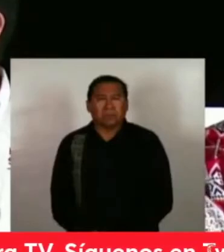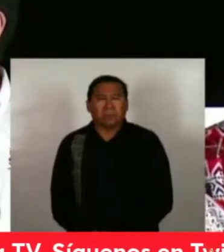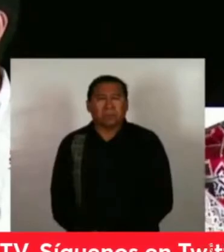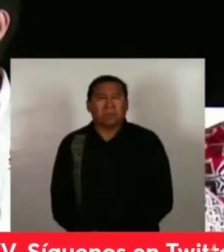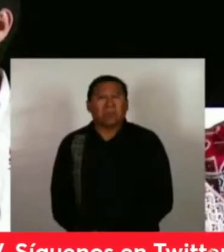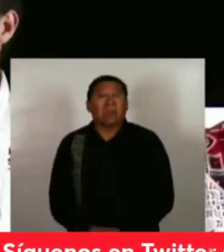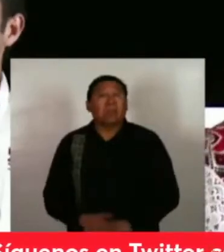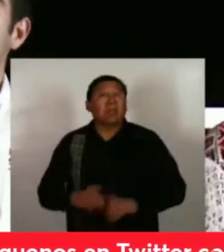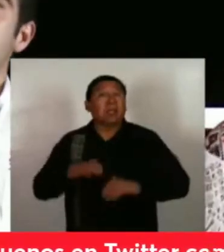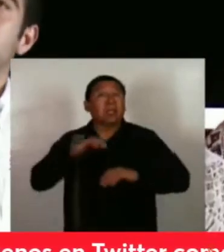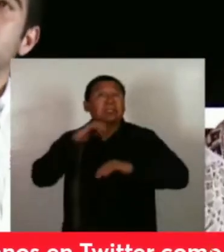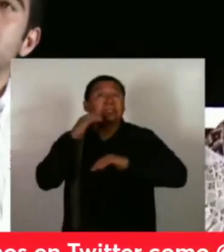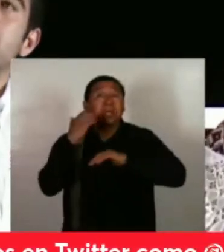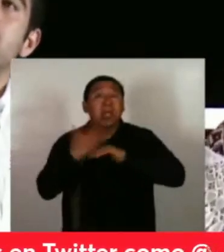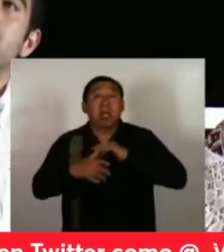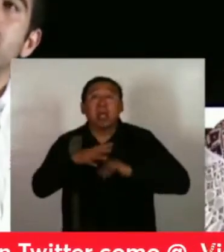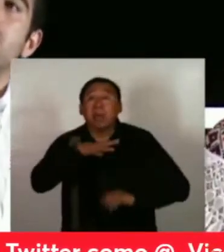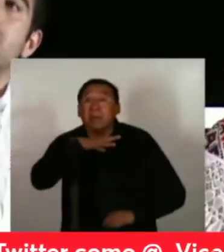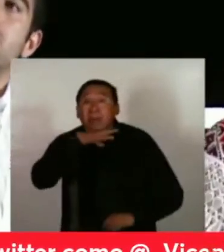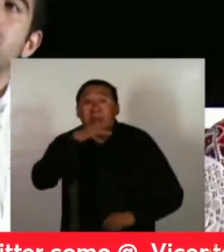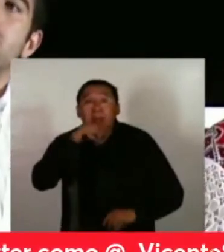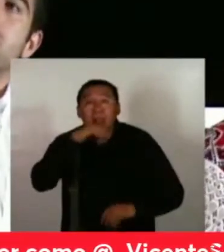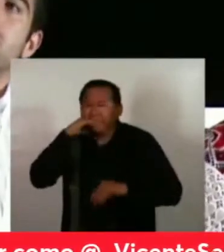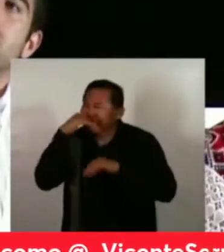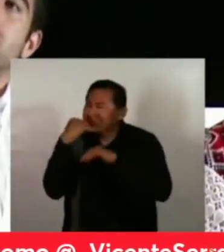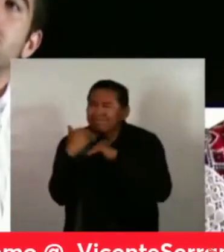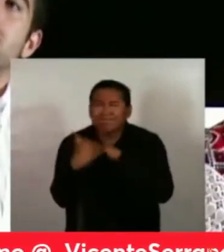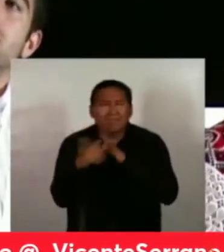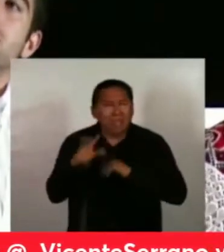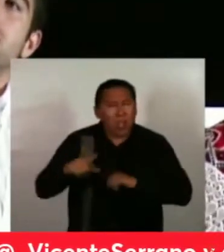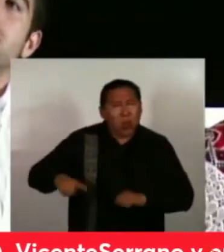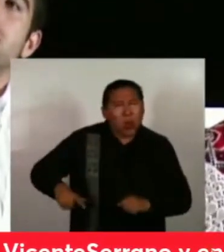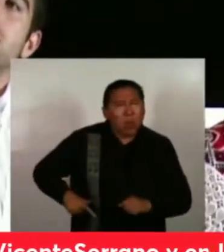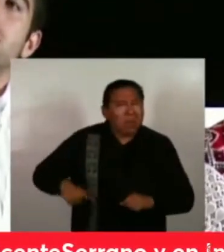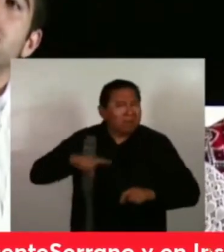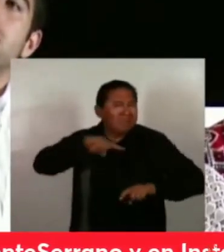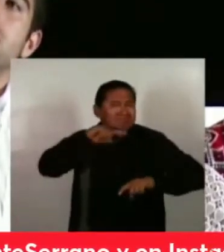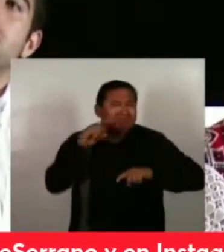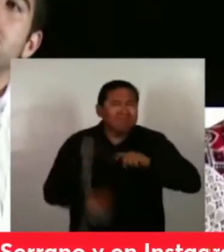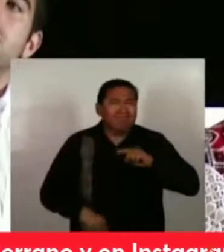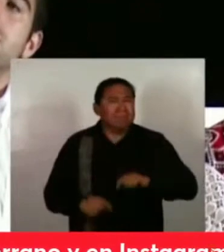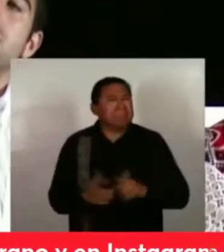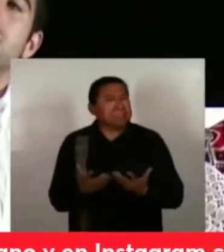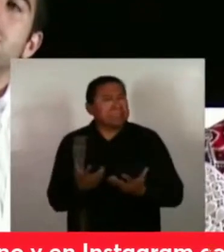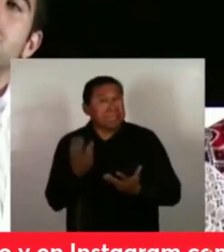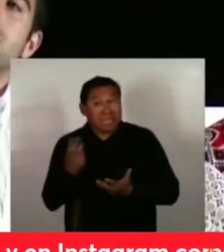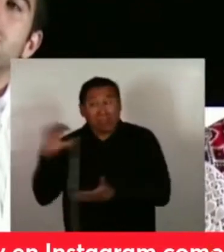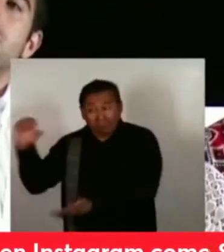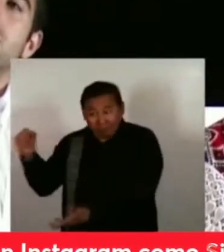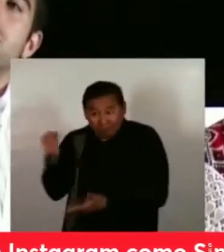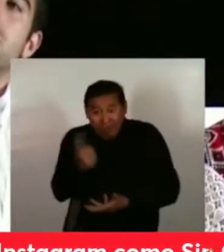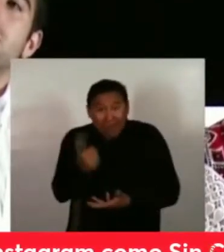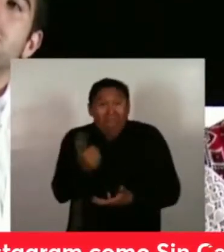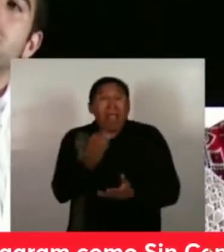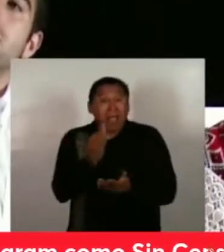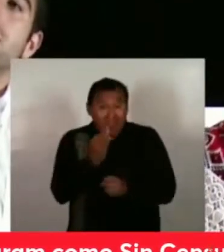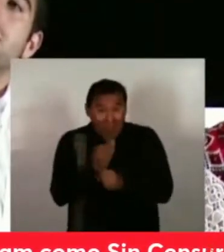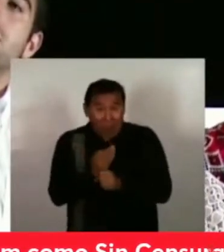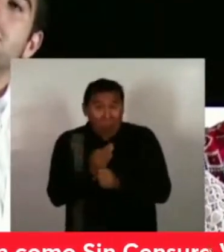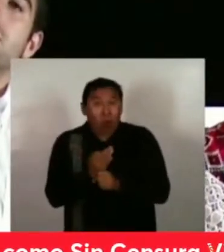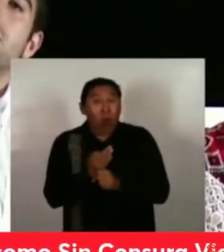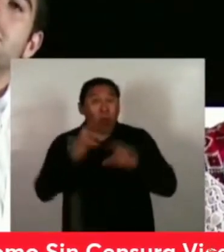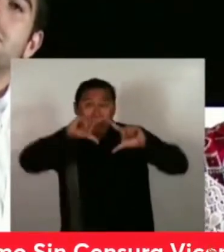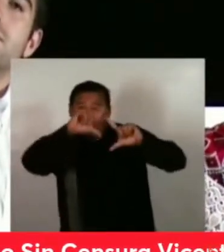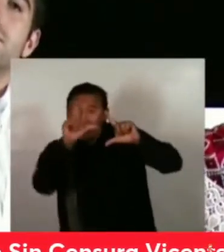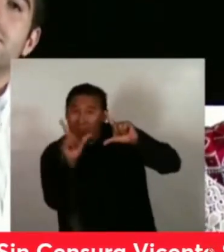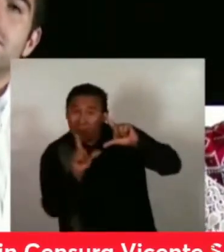Se acabó la corrupción, los privilegios del gobierno, y entonces hay recursos para destinarlo al pueblo de